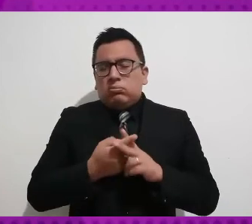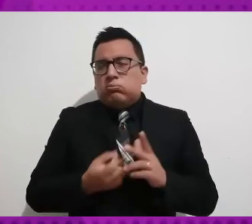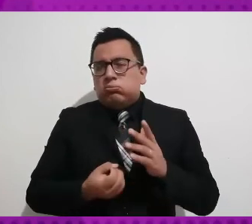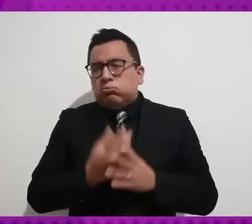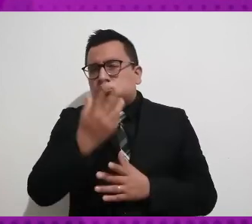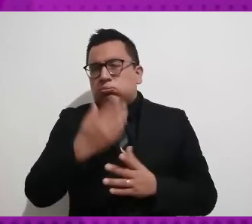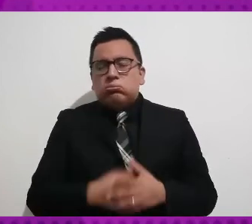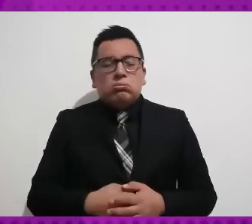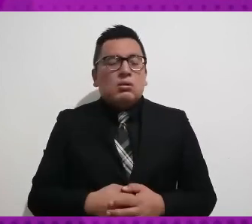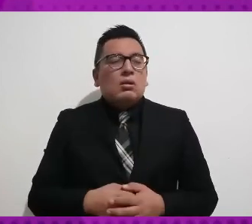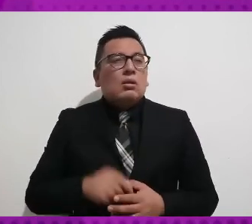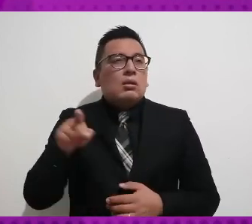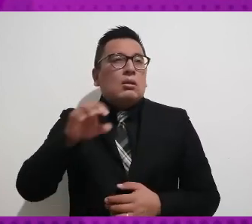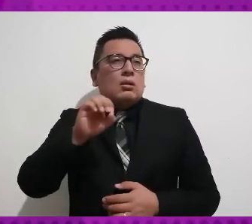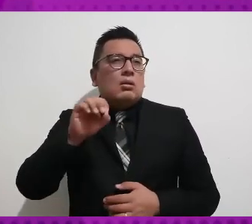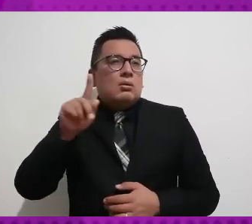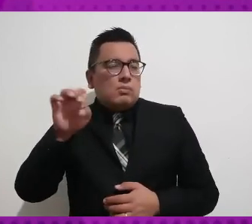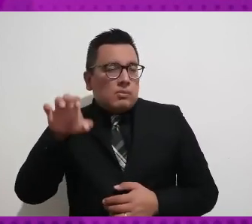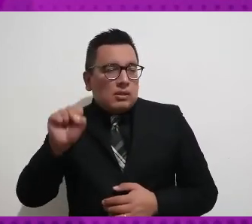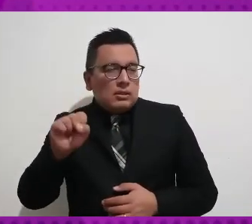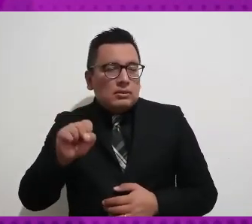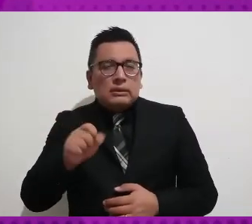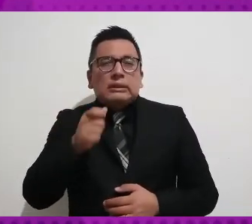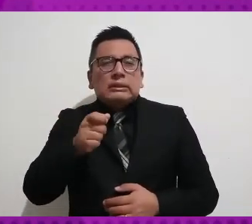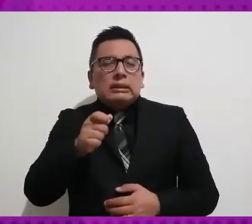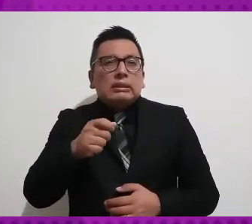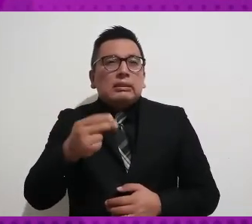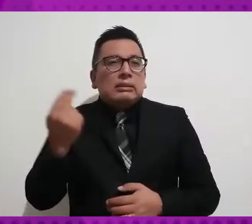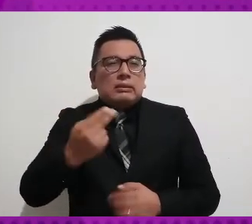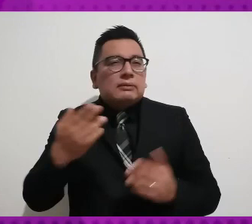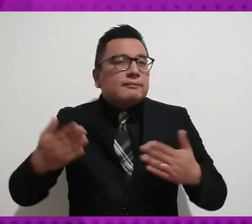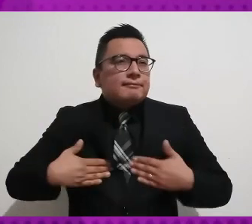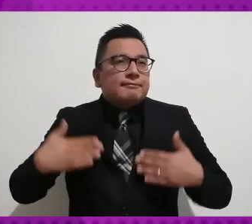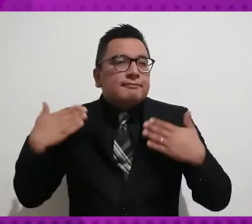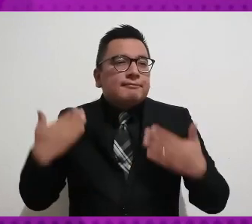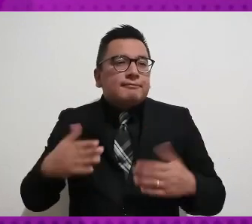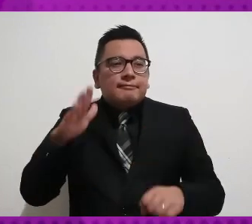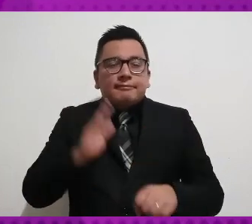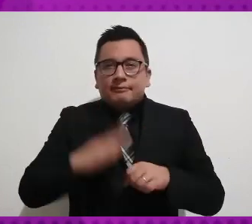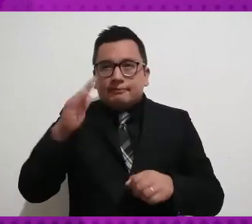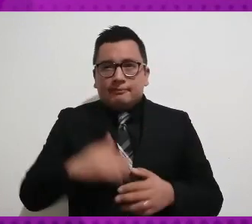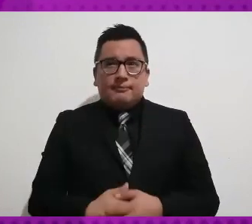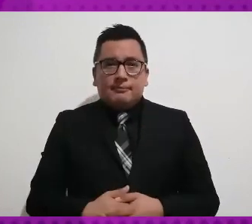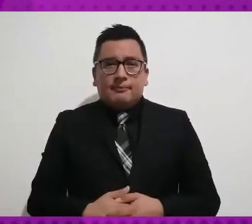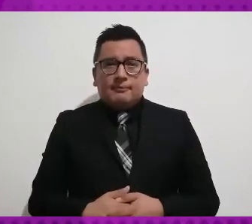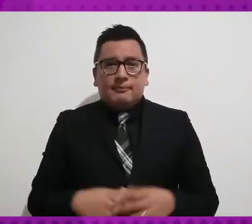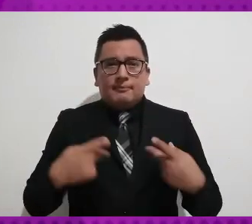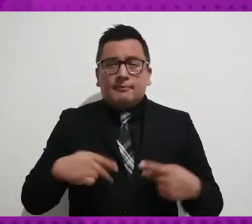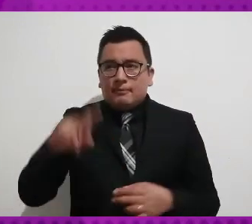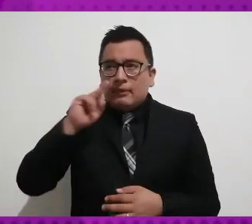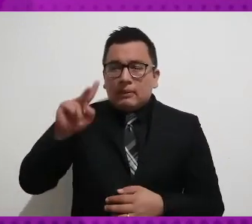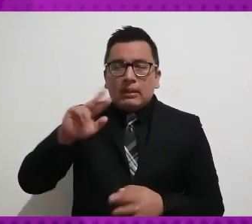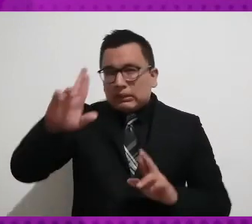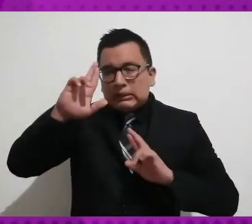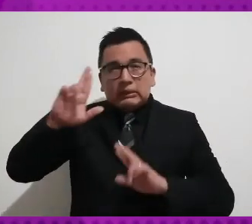nueva generación de órganos del Estado mexicano, y es afianzarse en la confianza del ciudadano, consolidar la confianza del